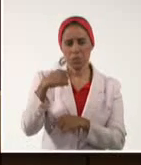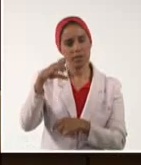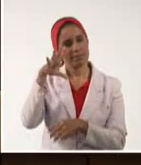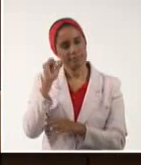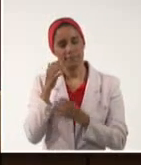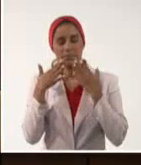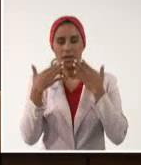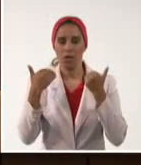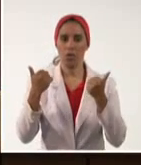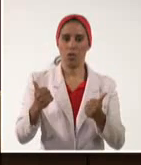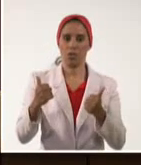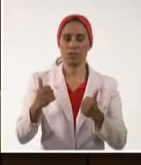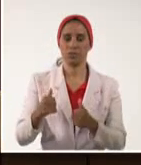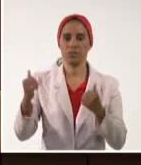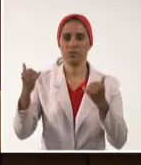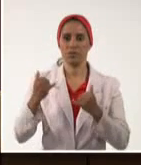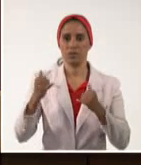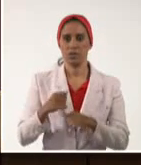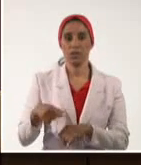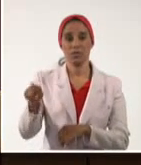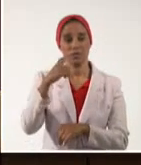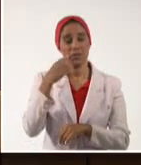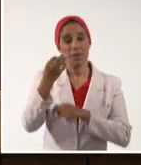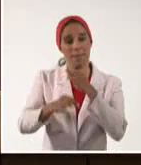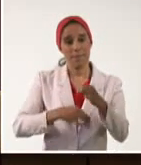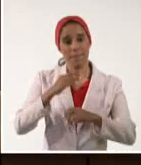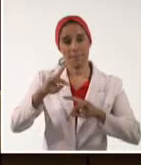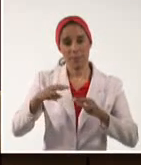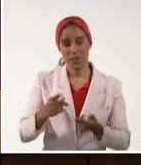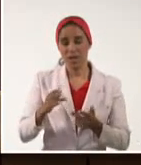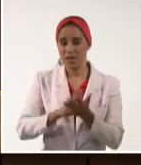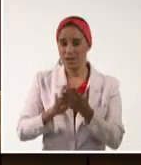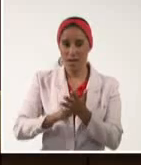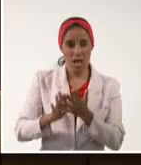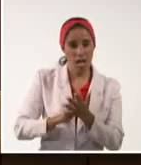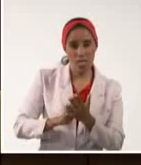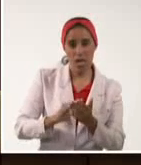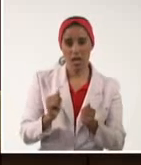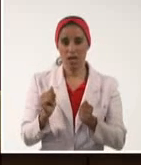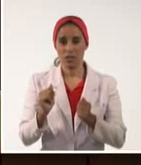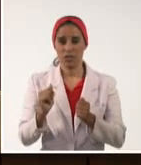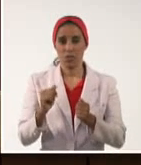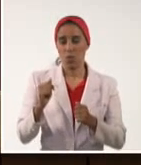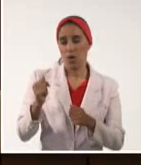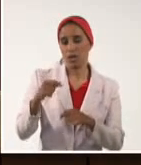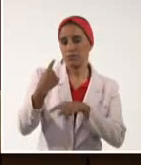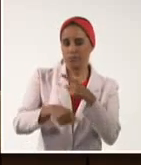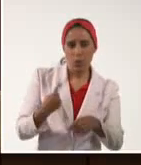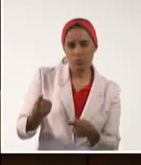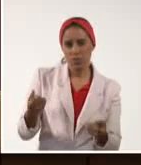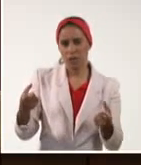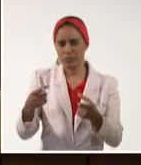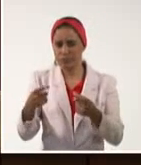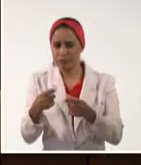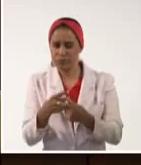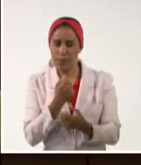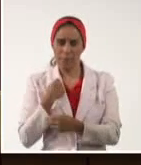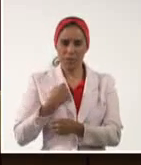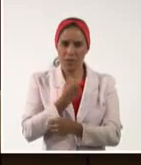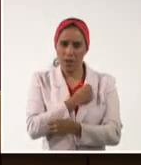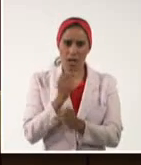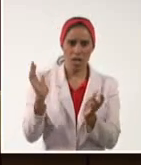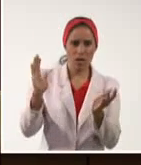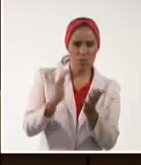que para nada existe un paquete neoliberal contra el pueblo, ni una cruzada contra las MIPYMES, ni la eliminación de la